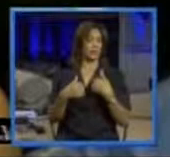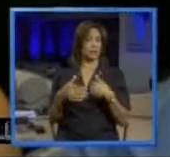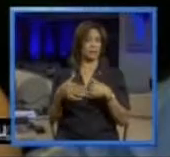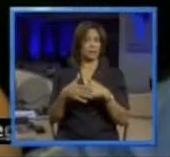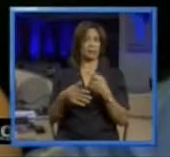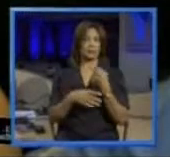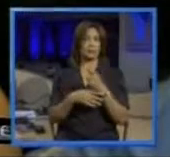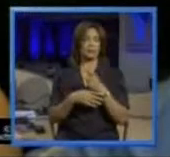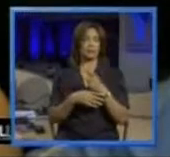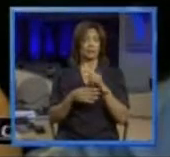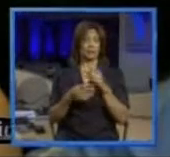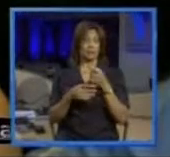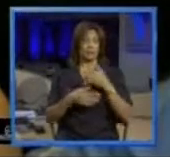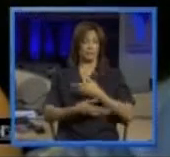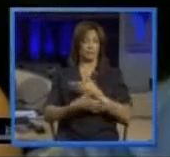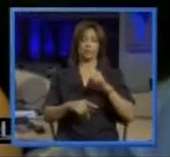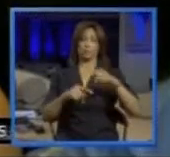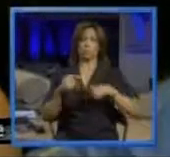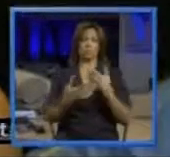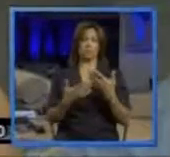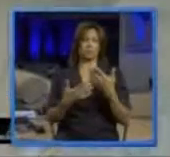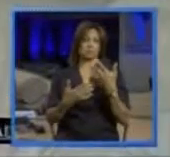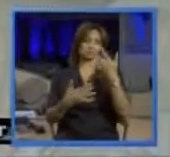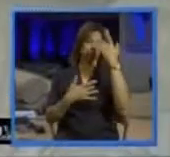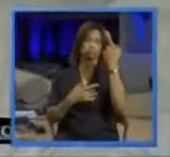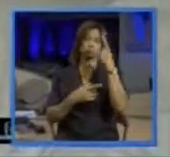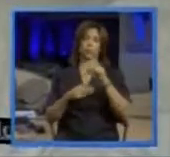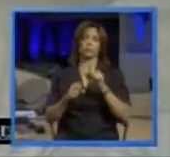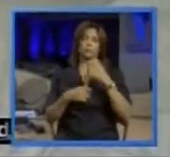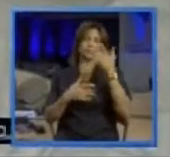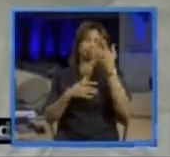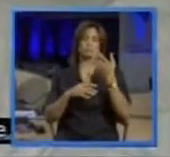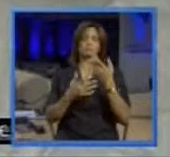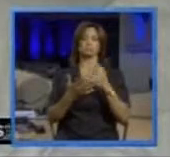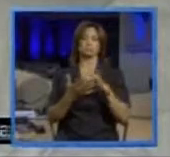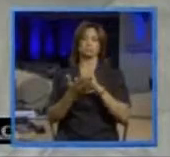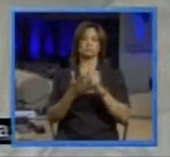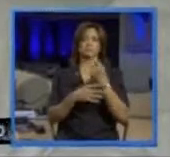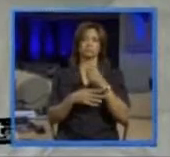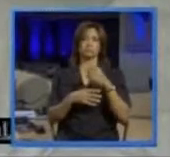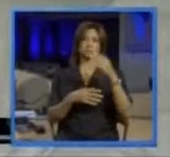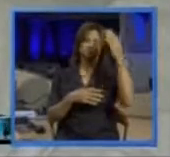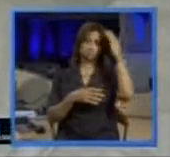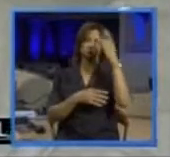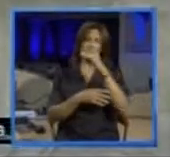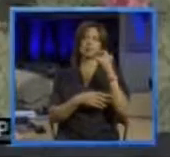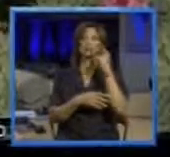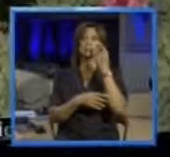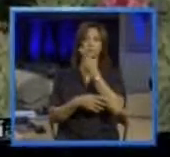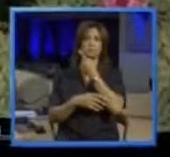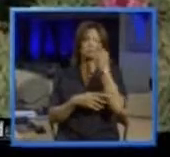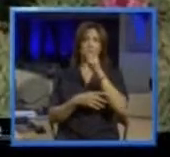Los bebés infectados pueden no desarrollar ninguna enfermedad o pueden enfermarse y sufrir daños graves en el cerebro y en los ojos